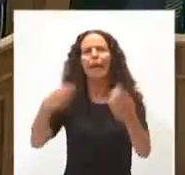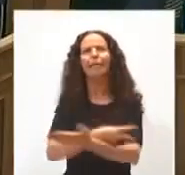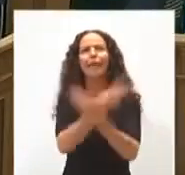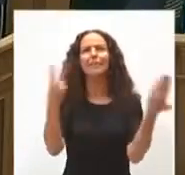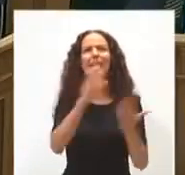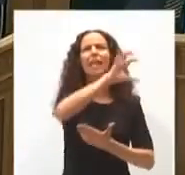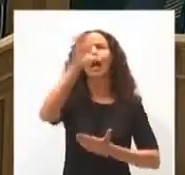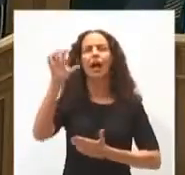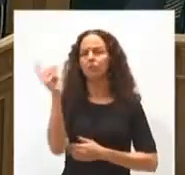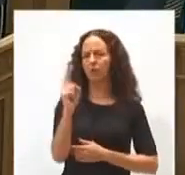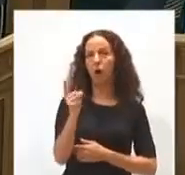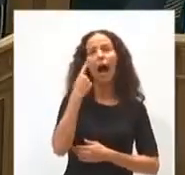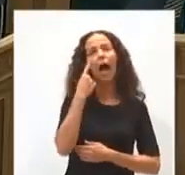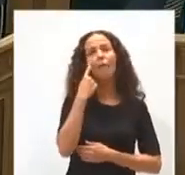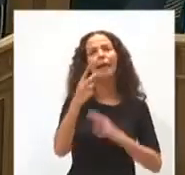haciendas